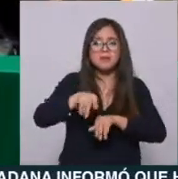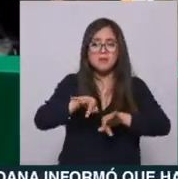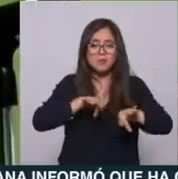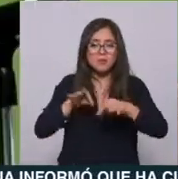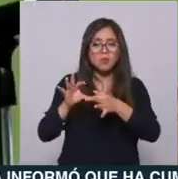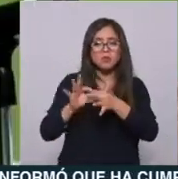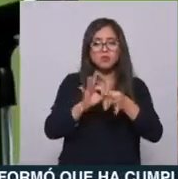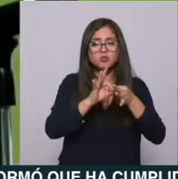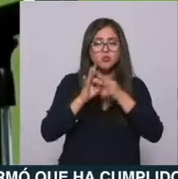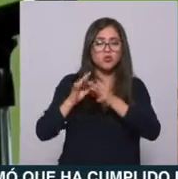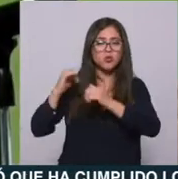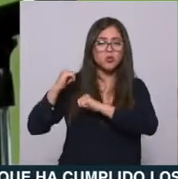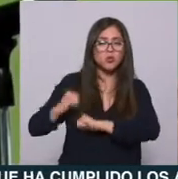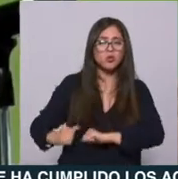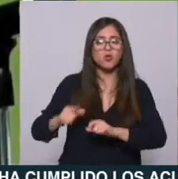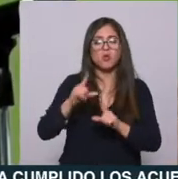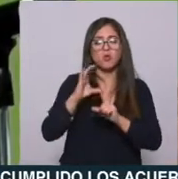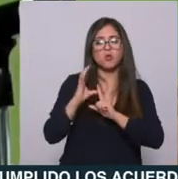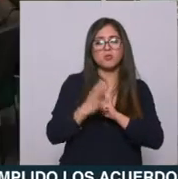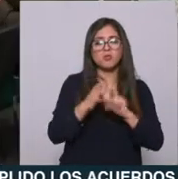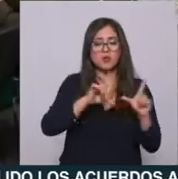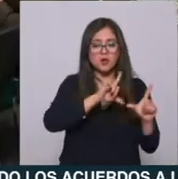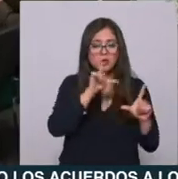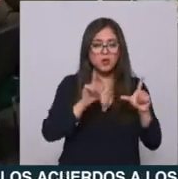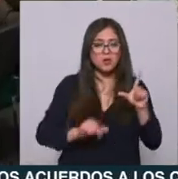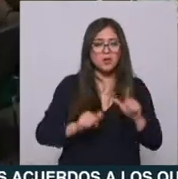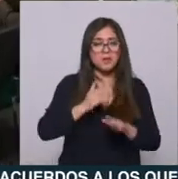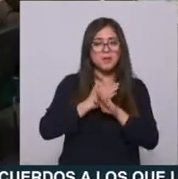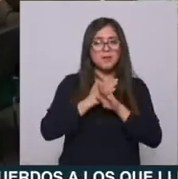conjunto con la Comisión Nacional para Prevenir y Erradicar